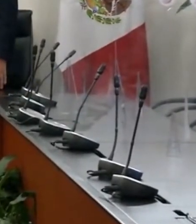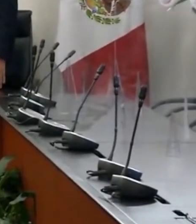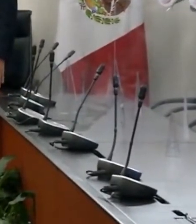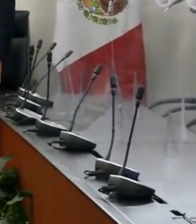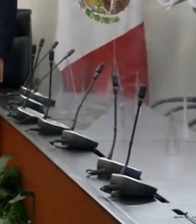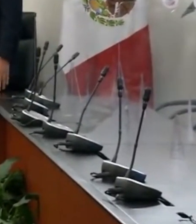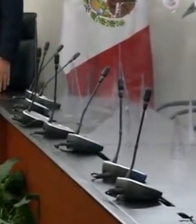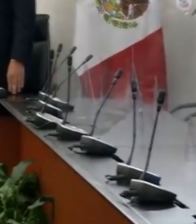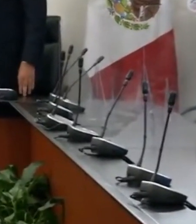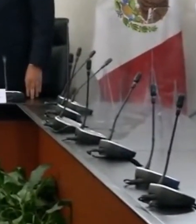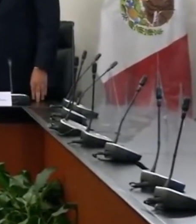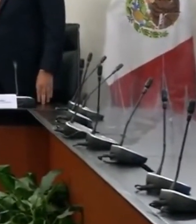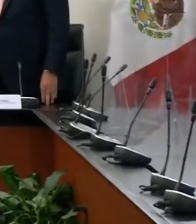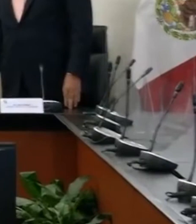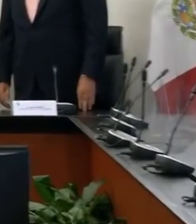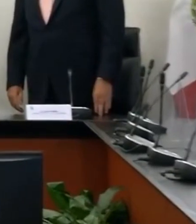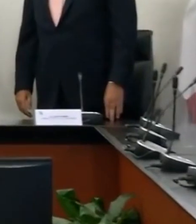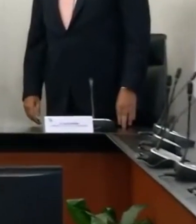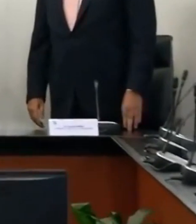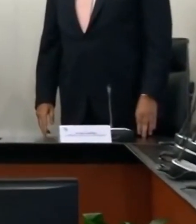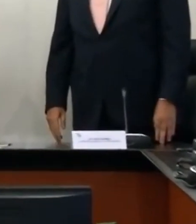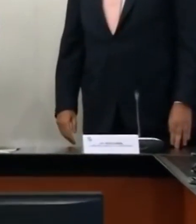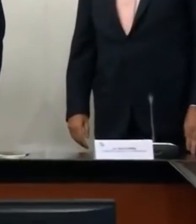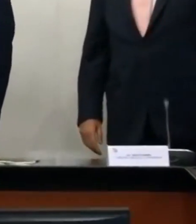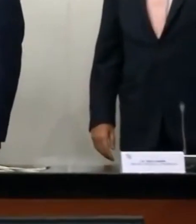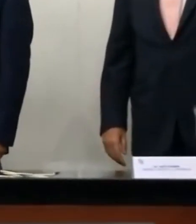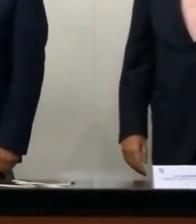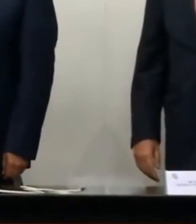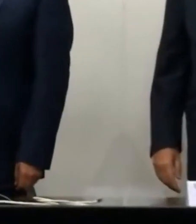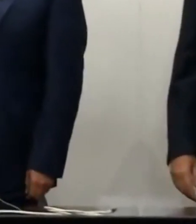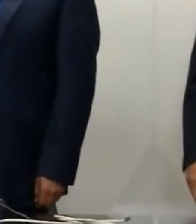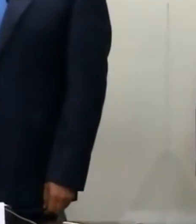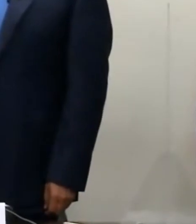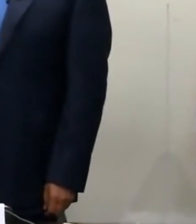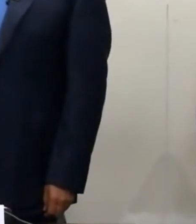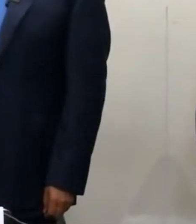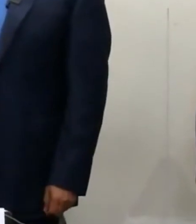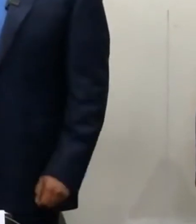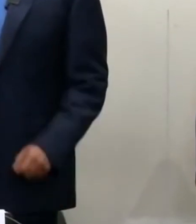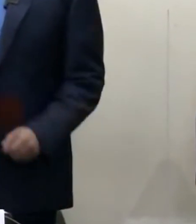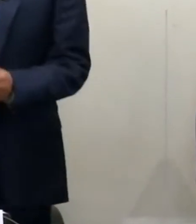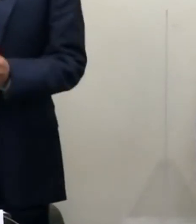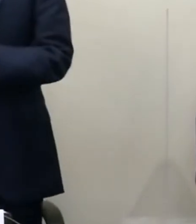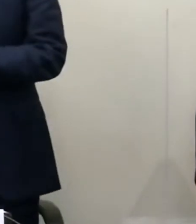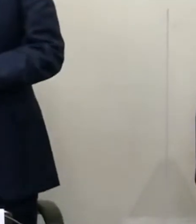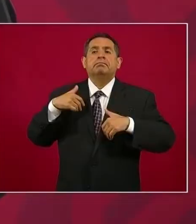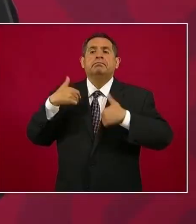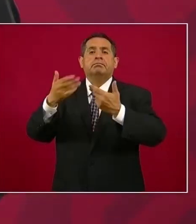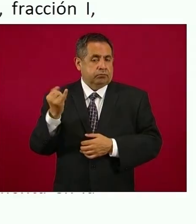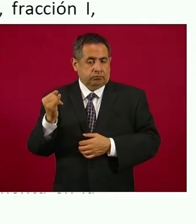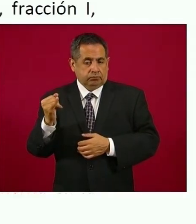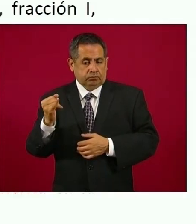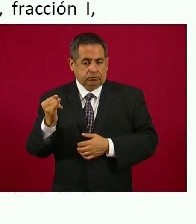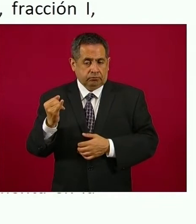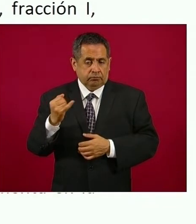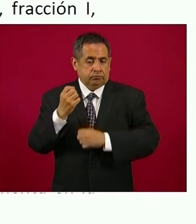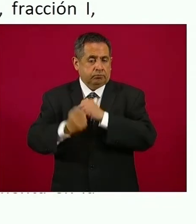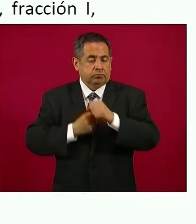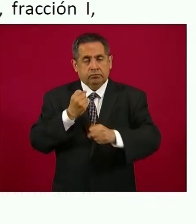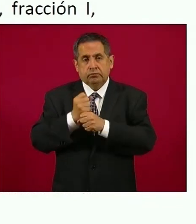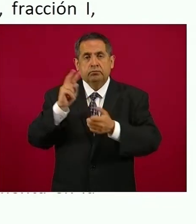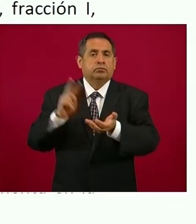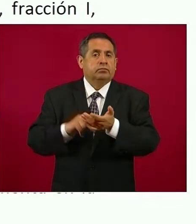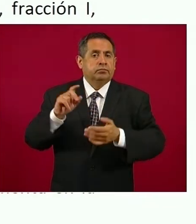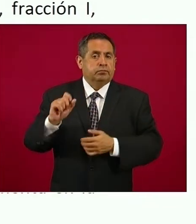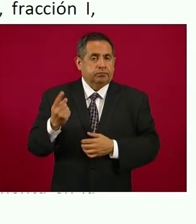plazo establecido en la Ley Federal de Consulta Popular, el cual es de 20 días naturales. Es decir, que a más tardar en la primera